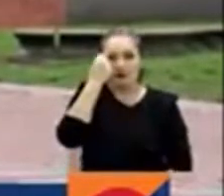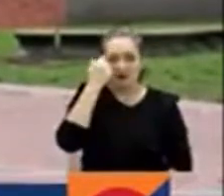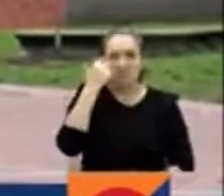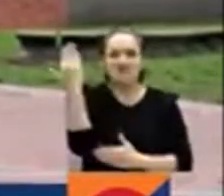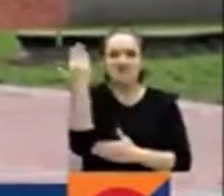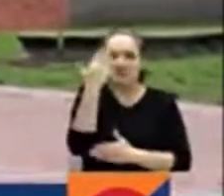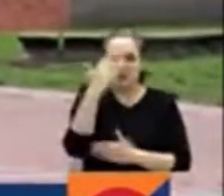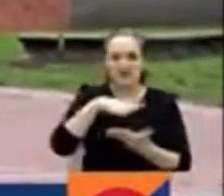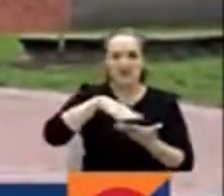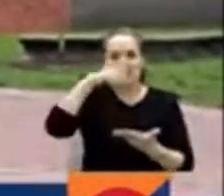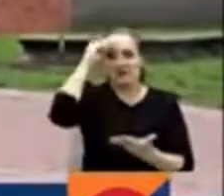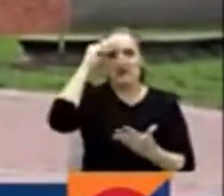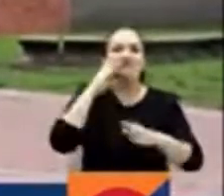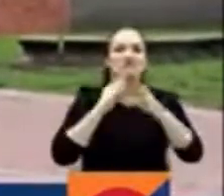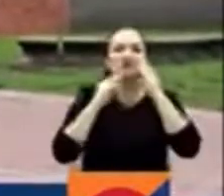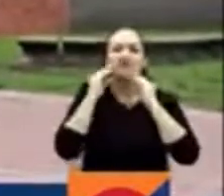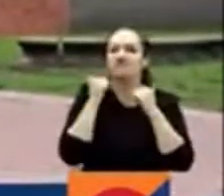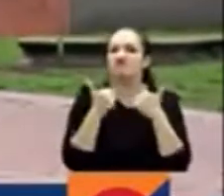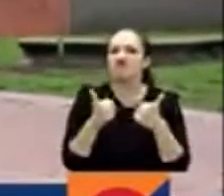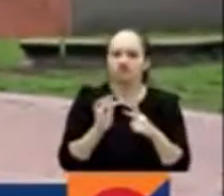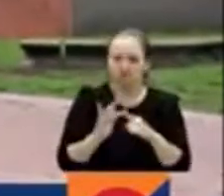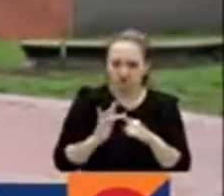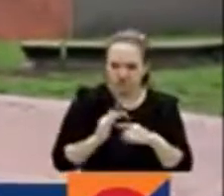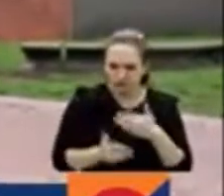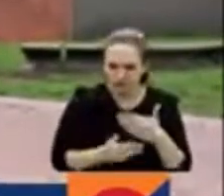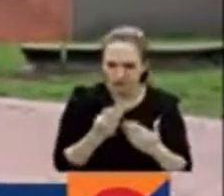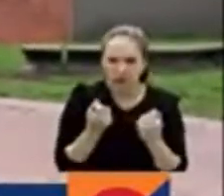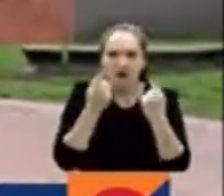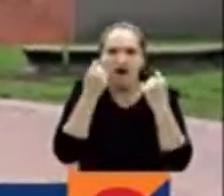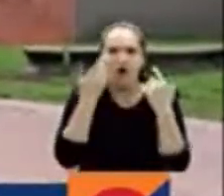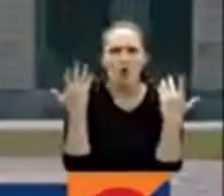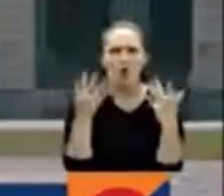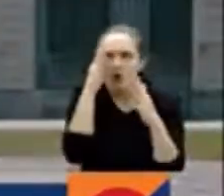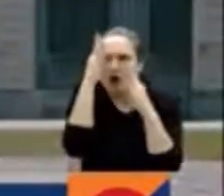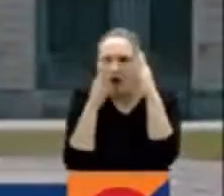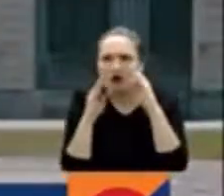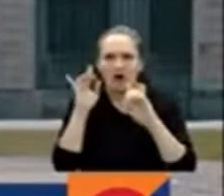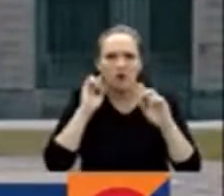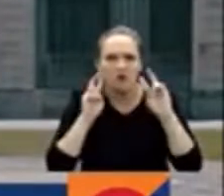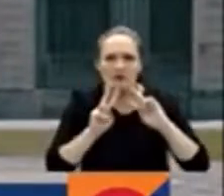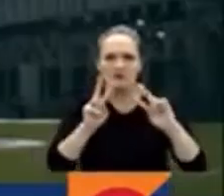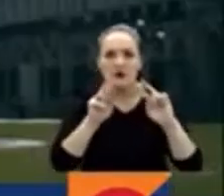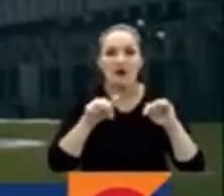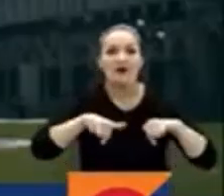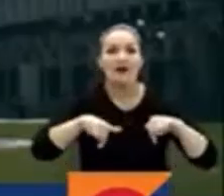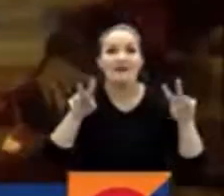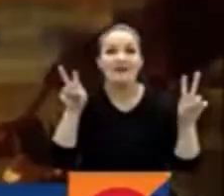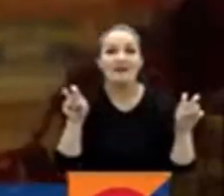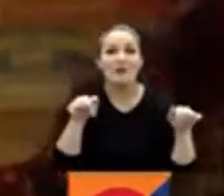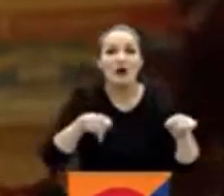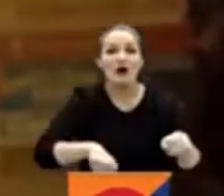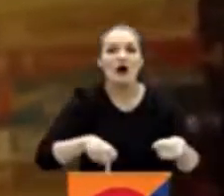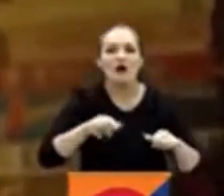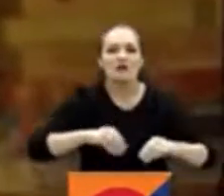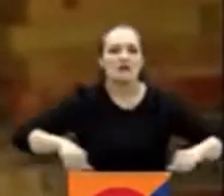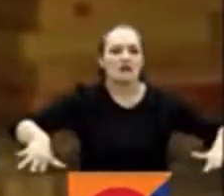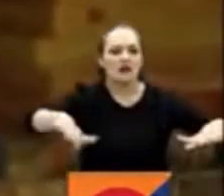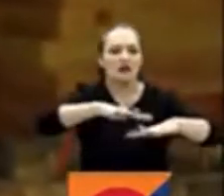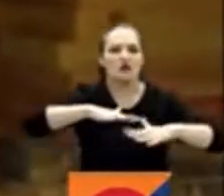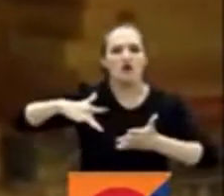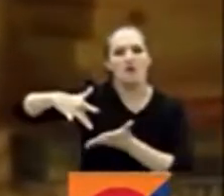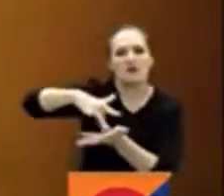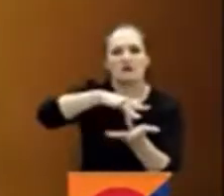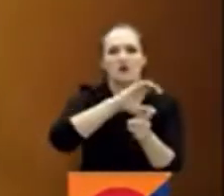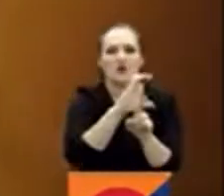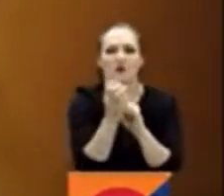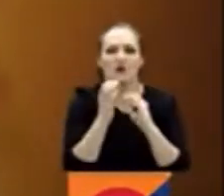cine y me ha dado experiencias muy prácticas sobre pues esa misma creación audiovisual. El eje temático de este evento será Territorios de Participación y